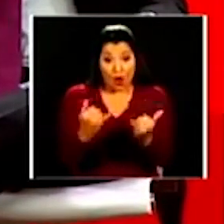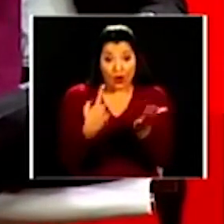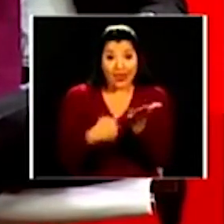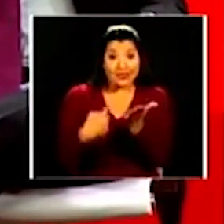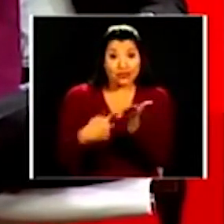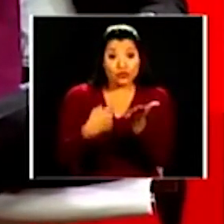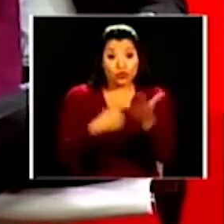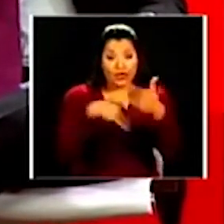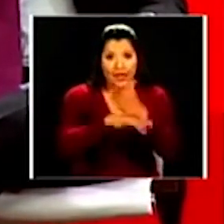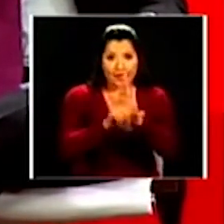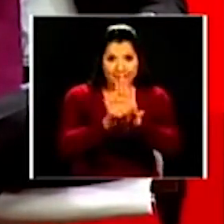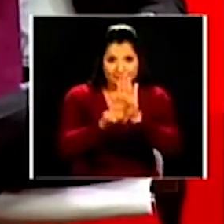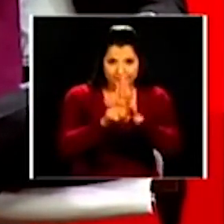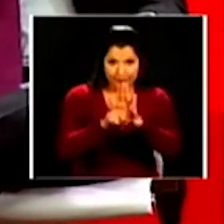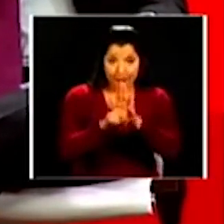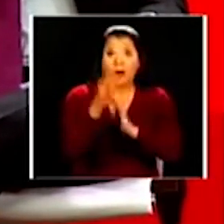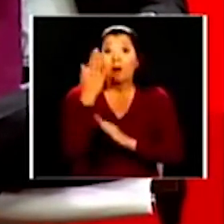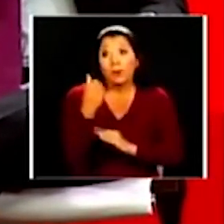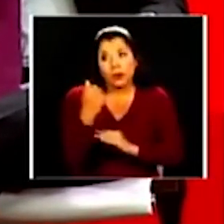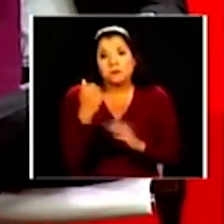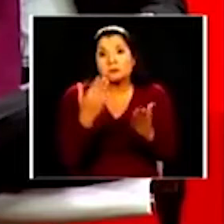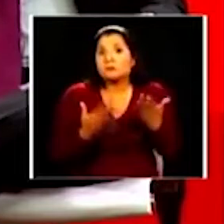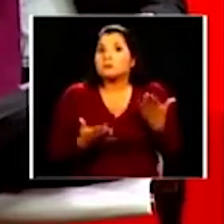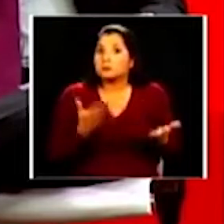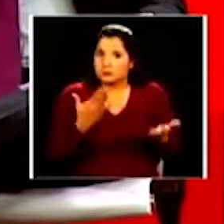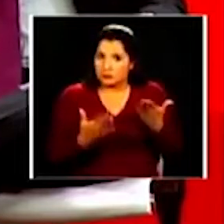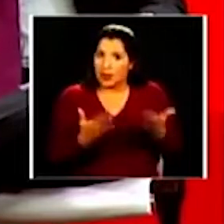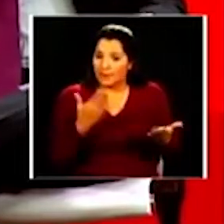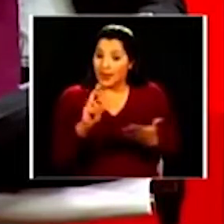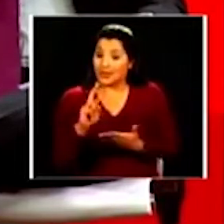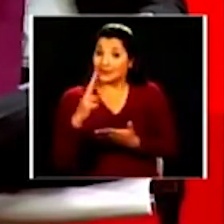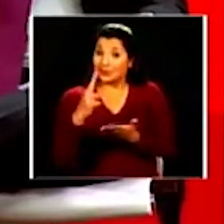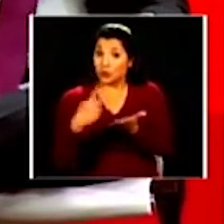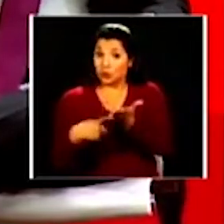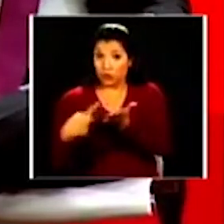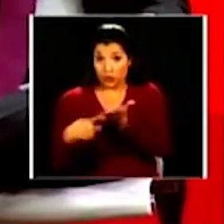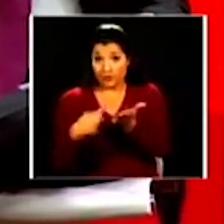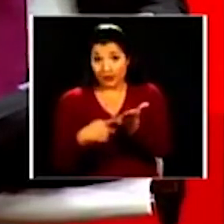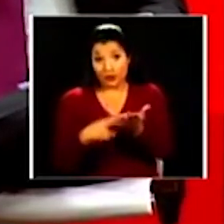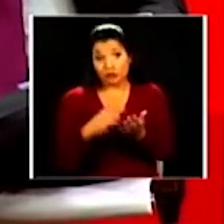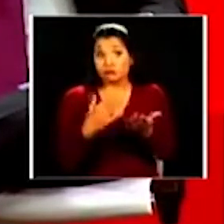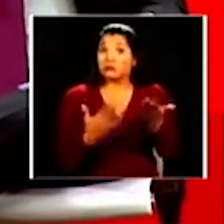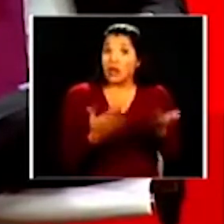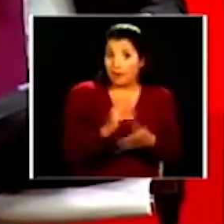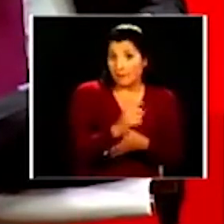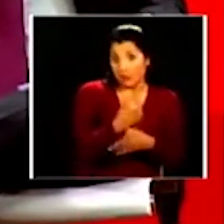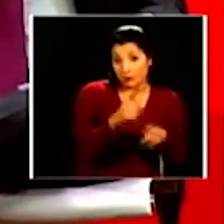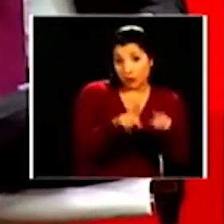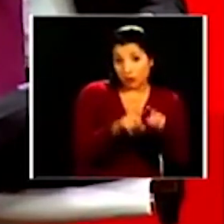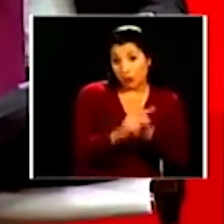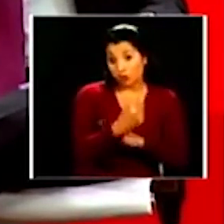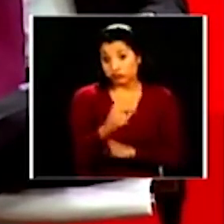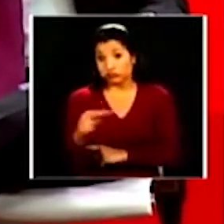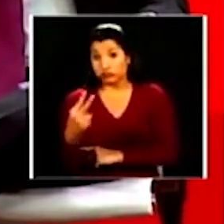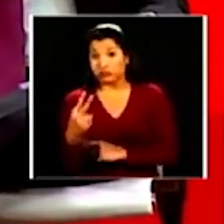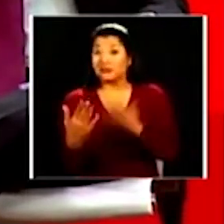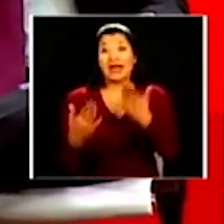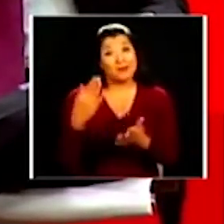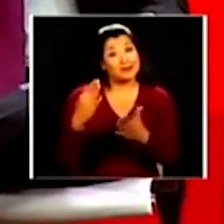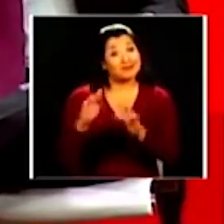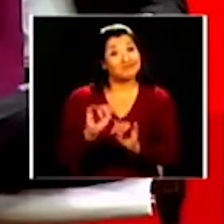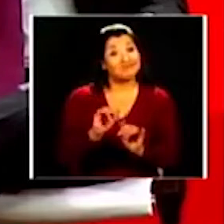especialmente considerando que es muy probable que el segundo debate, si no es que los dos, van a ser aprobados ya en la próxima